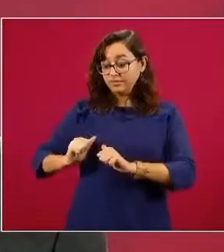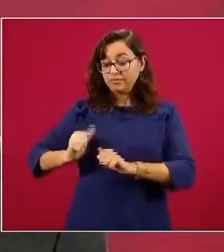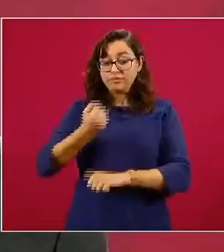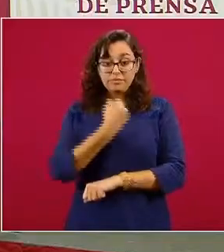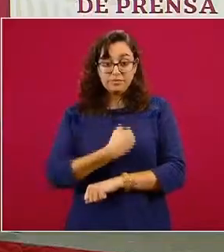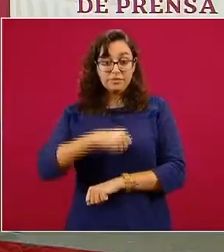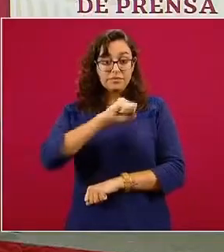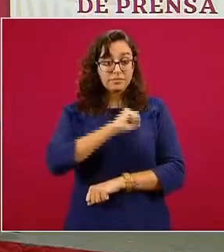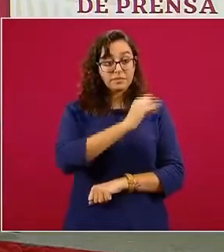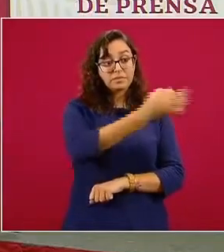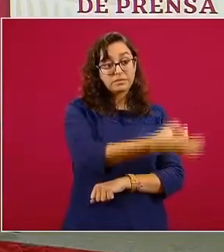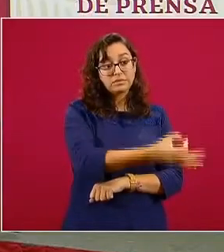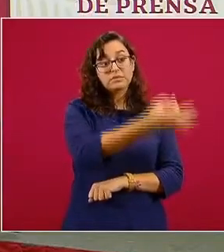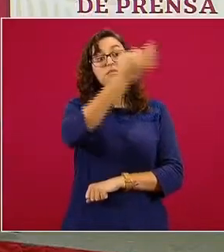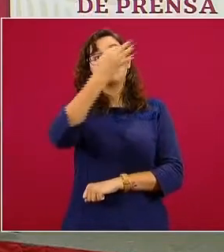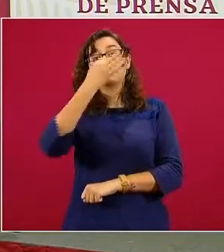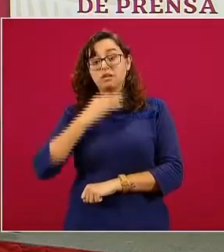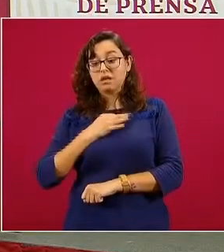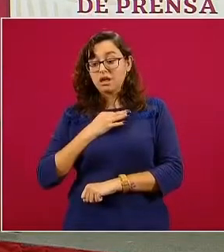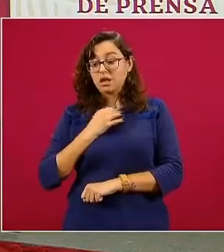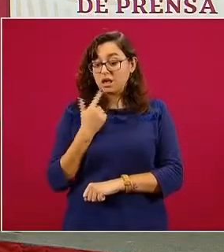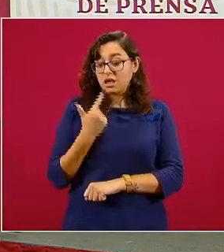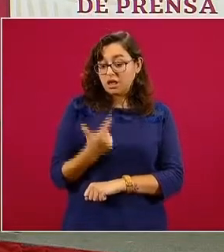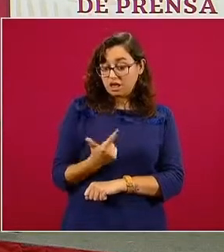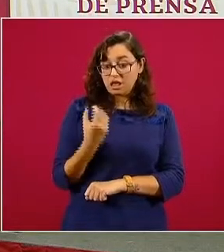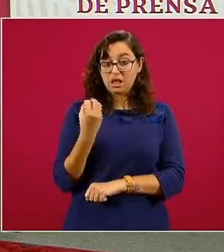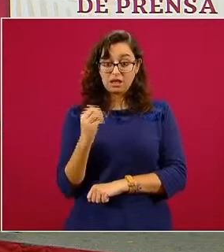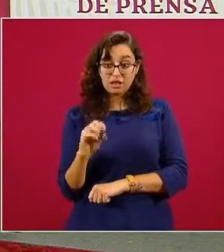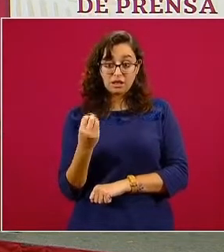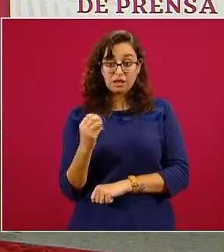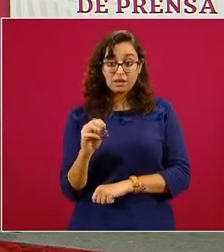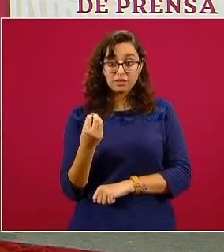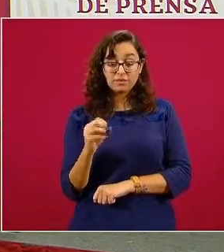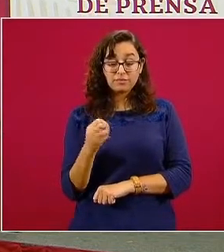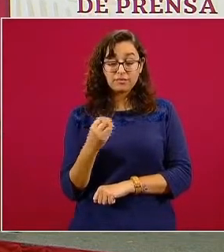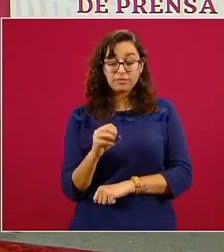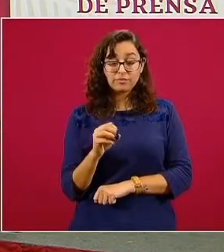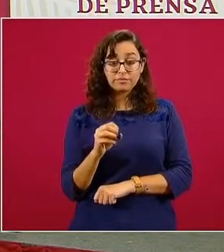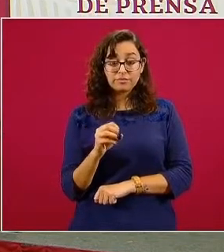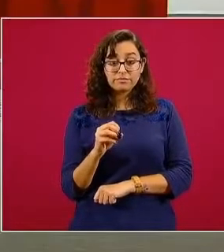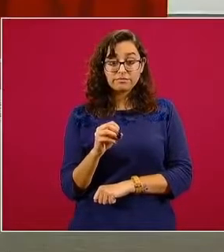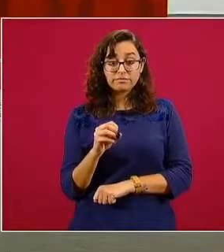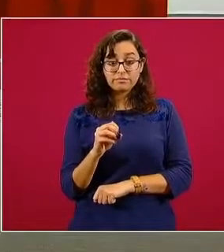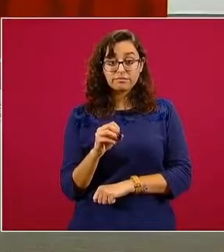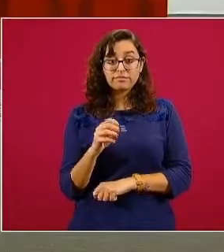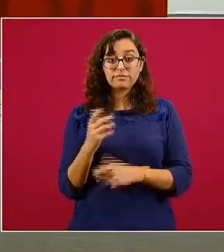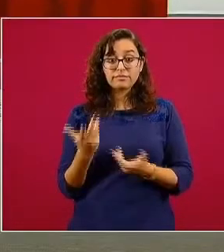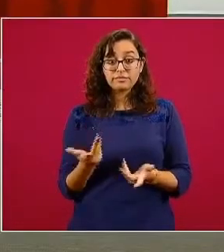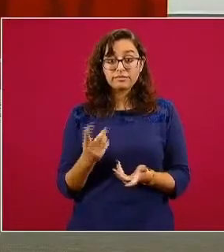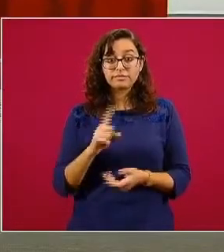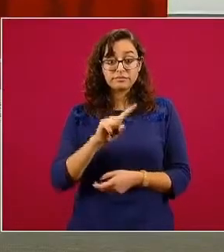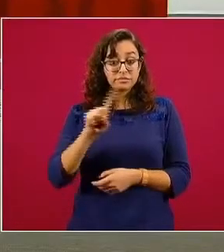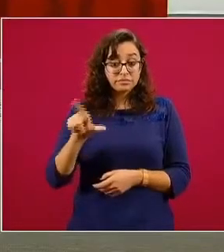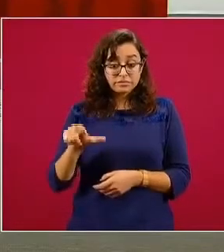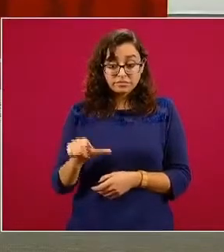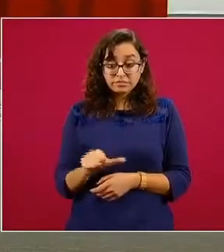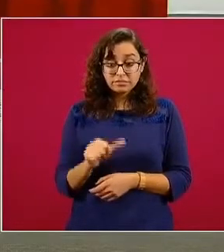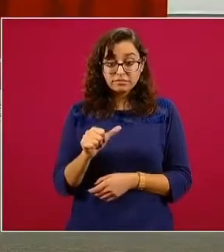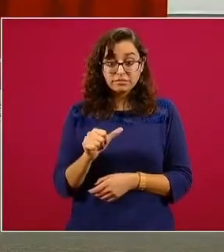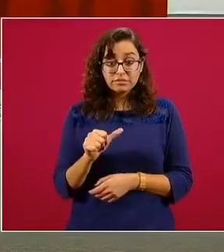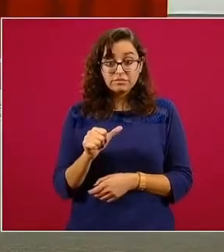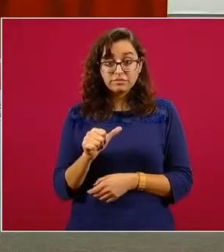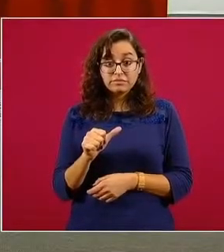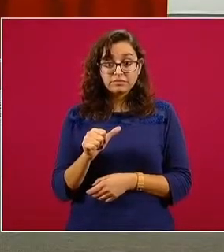octubre sobre este robo, y casi poquito más de 24 horas, 36 horas